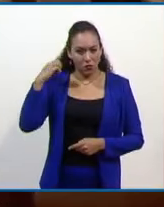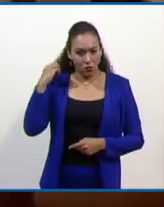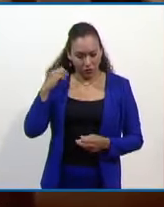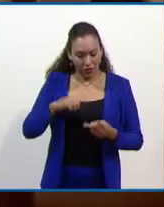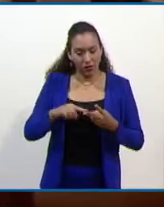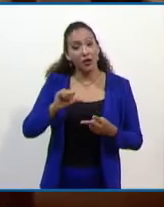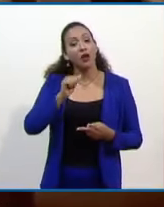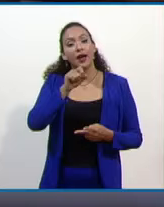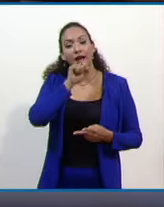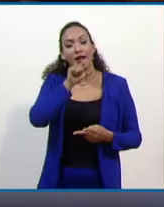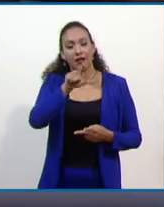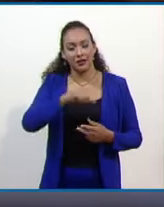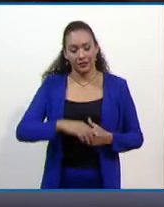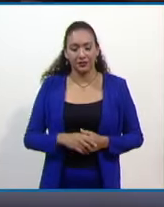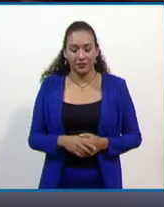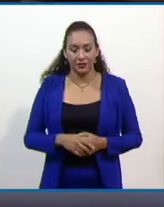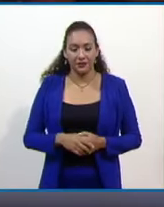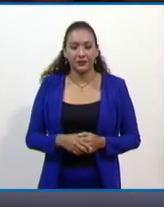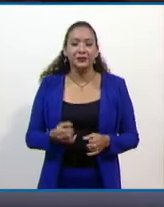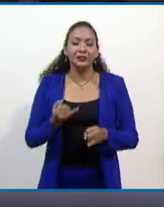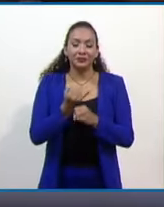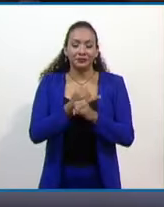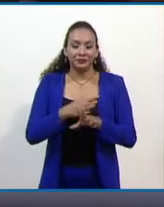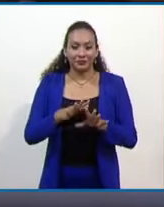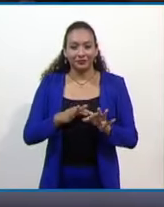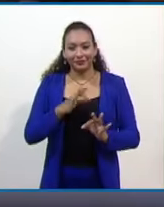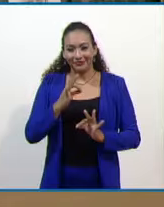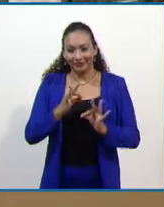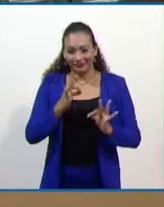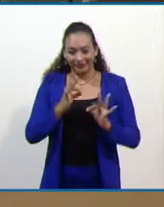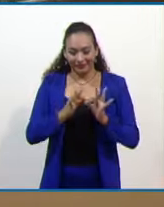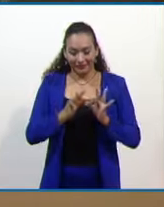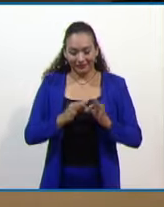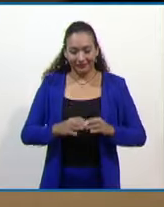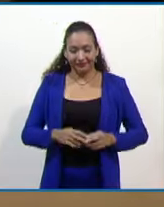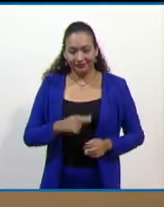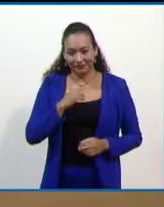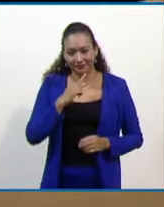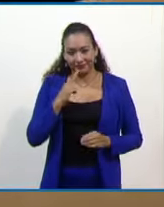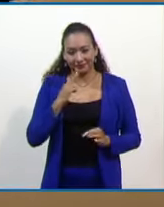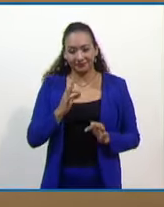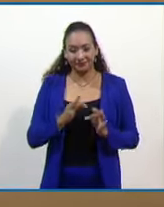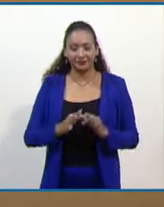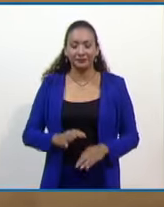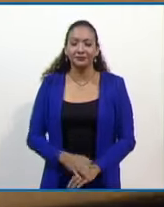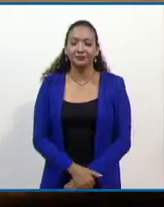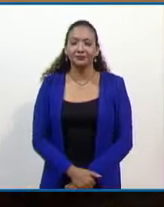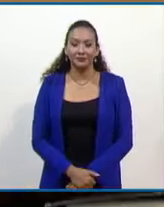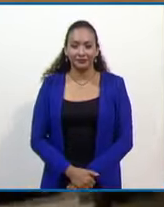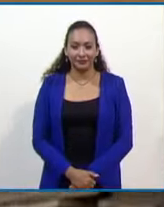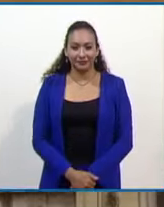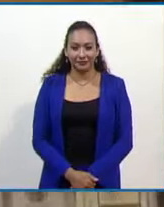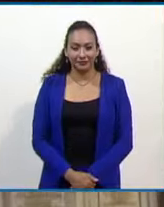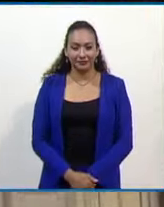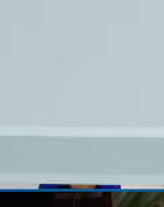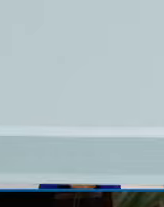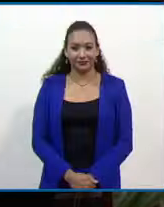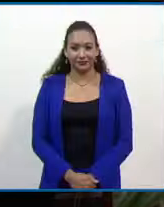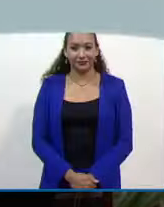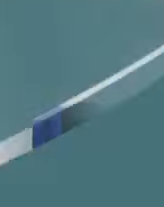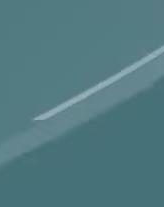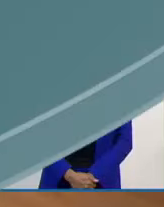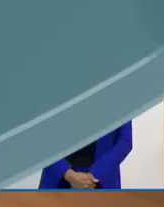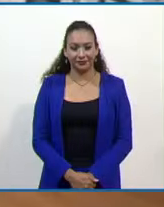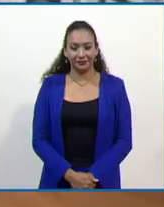y Jalisco. Con información de Mario López Peña para el canal del Poder Judicial de la Federación.